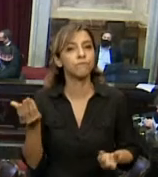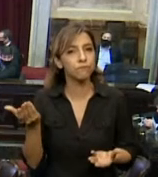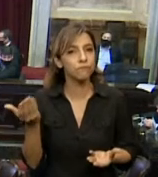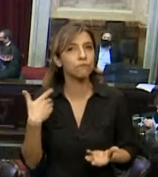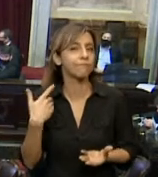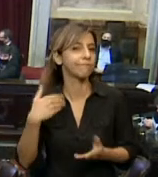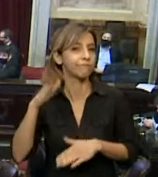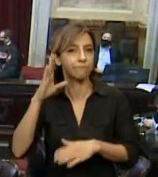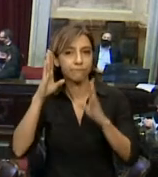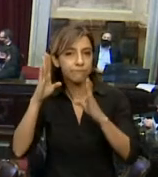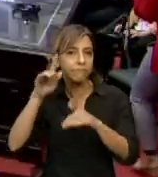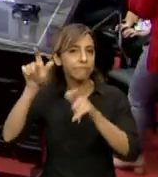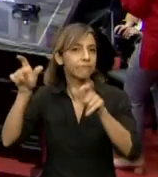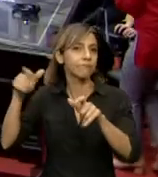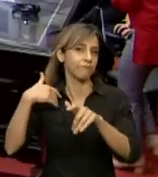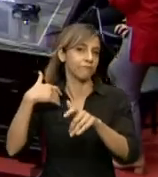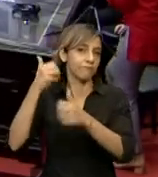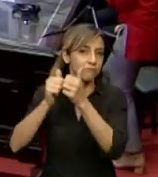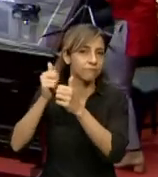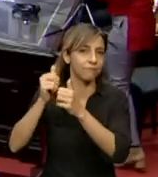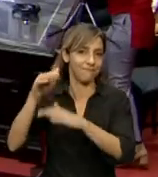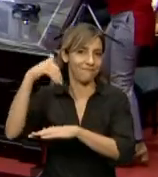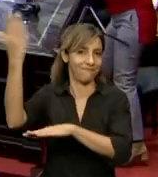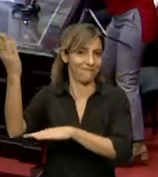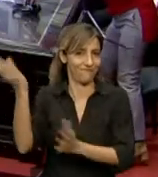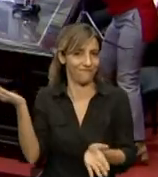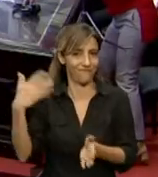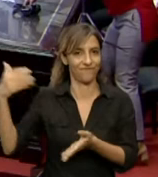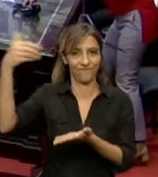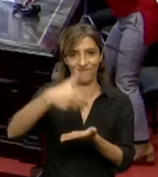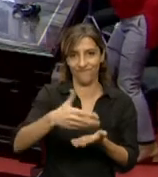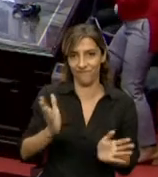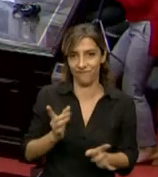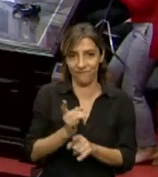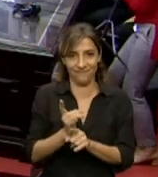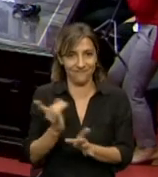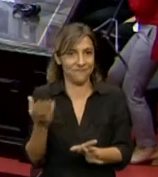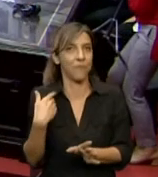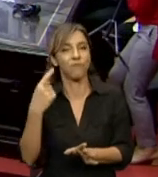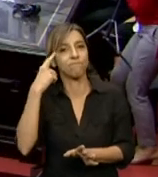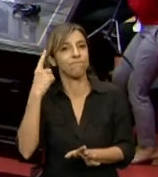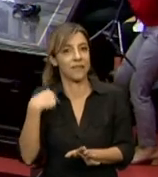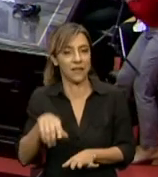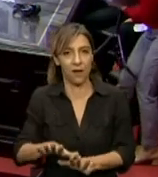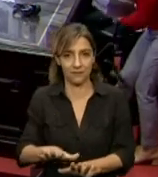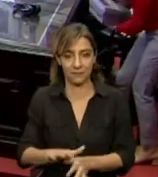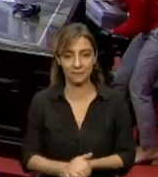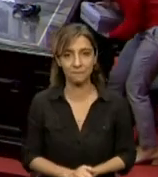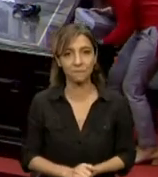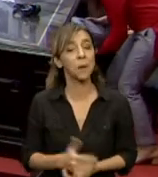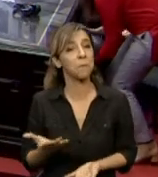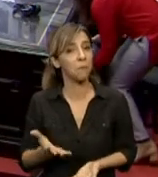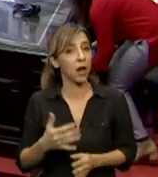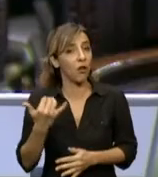los bonistas extranjeros, a los acreedores externos con quienes se produjo el acuerdo de hoy. Sin embargo, hay otra